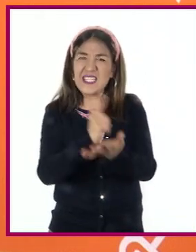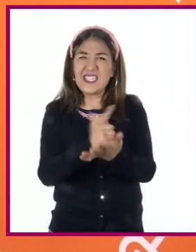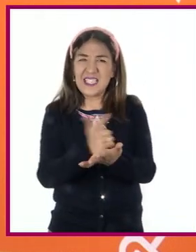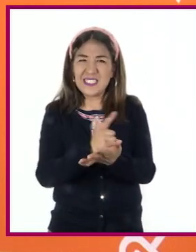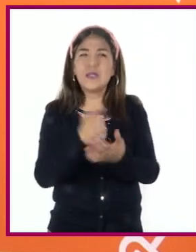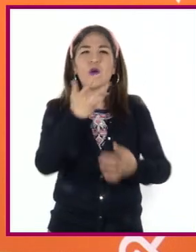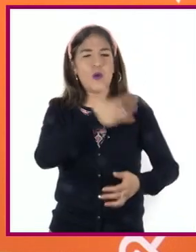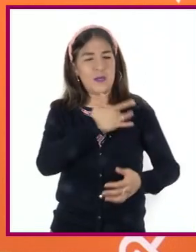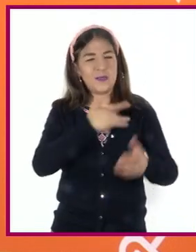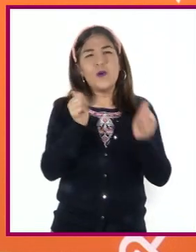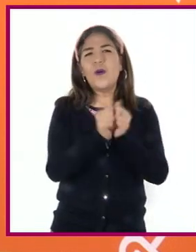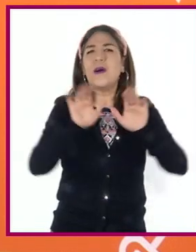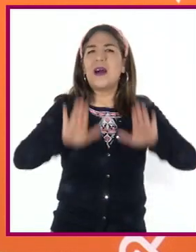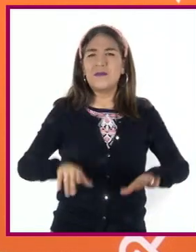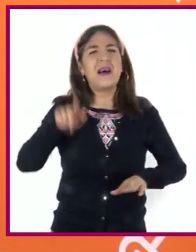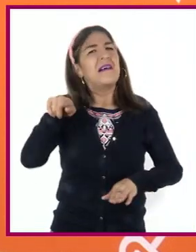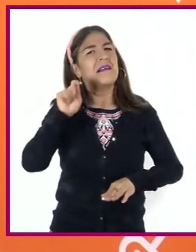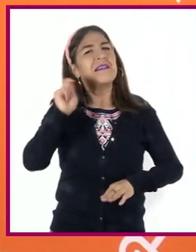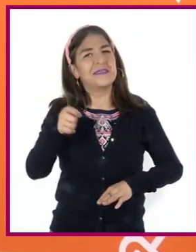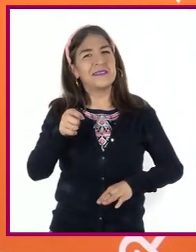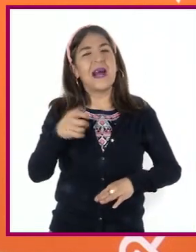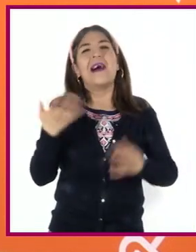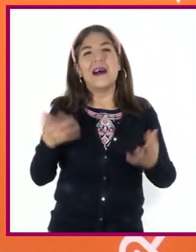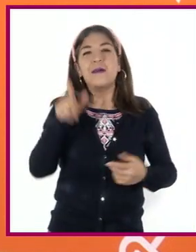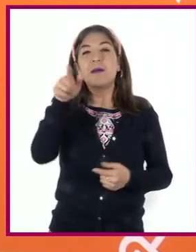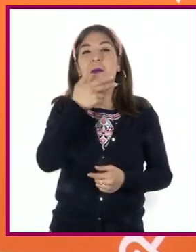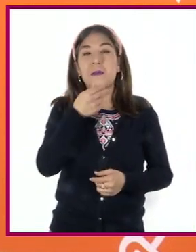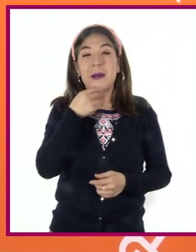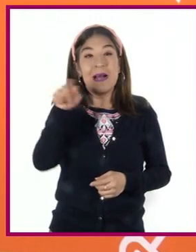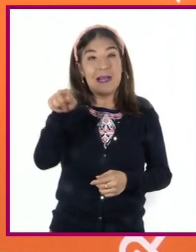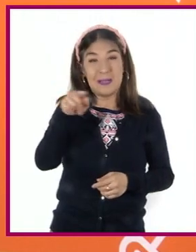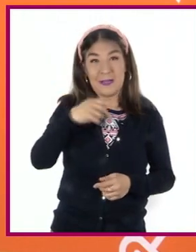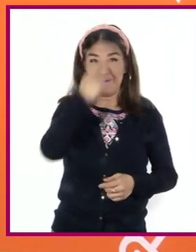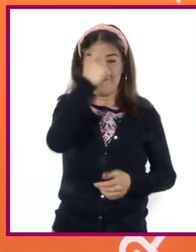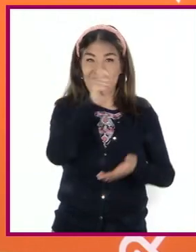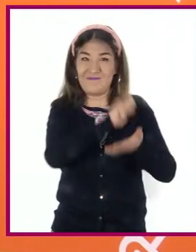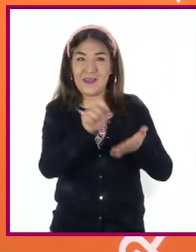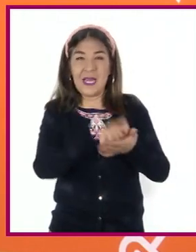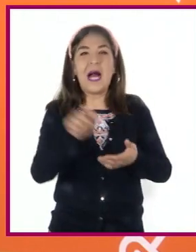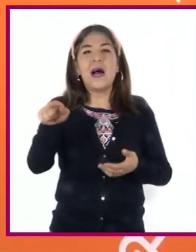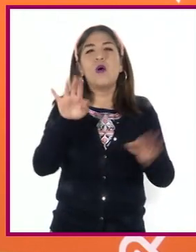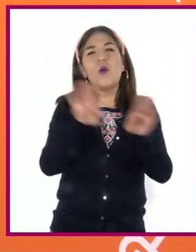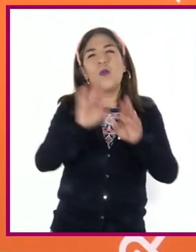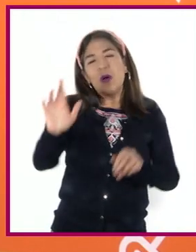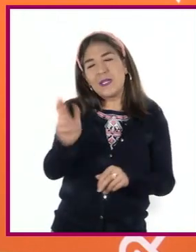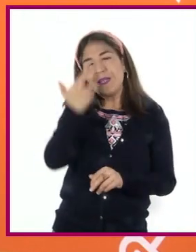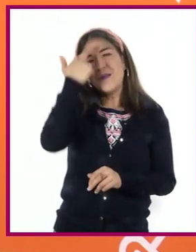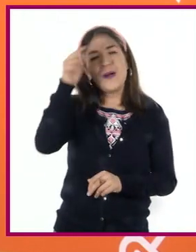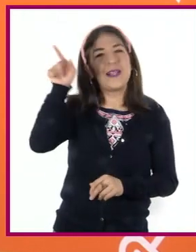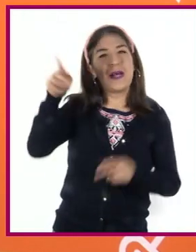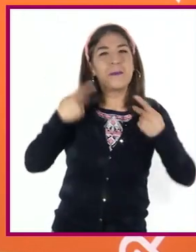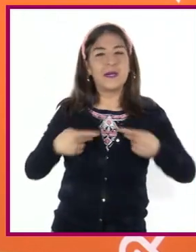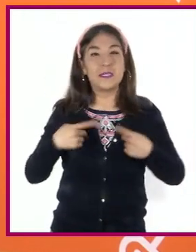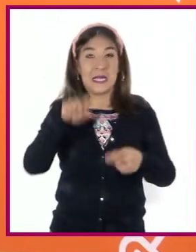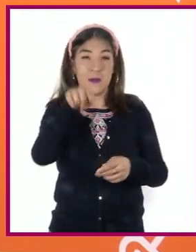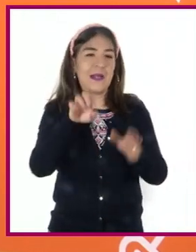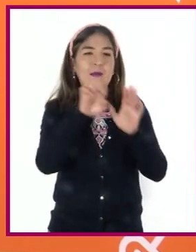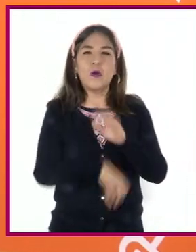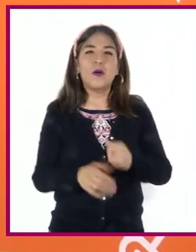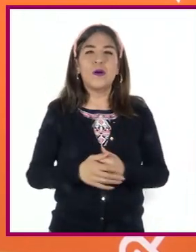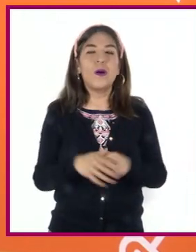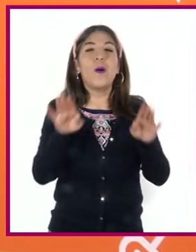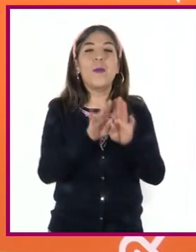tanto que y exagera lo que esa emoción produce. Es como si dijera, estoy tan